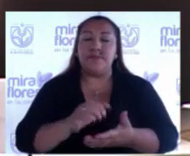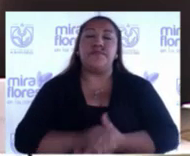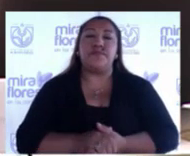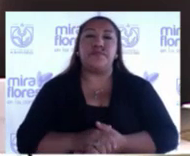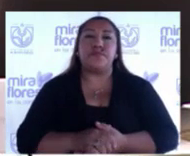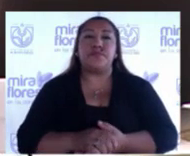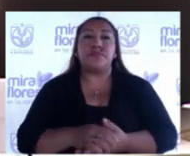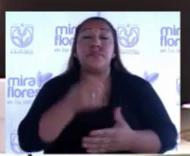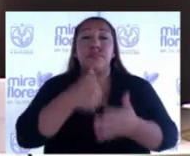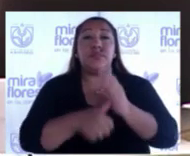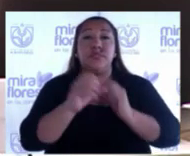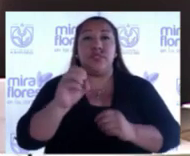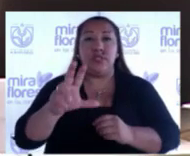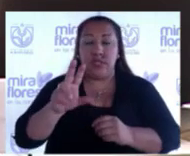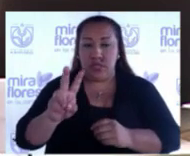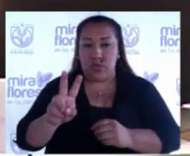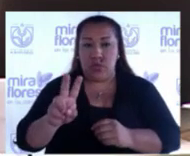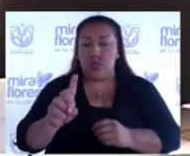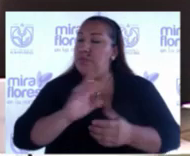Oficio número 031,